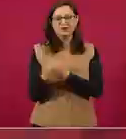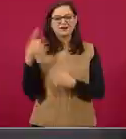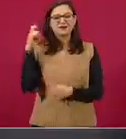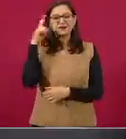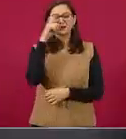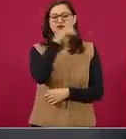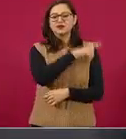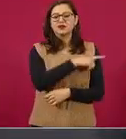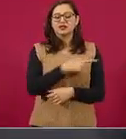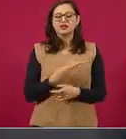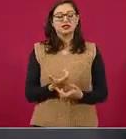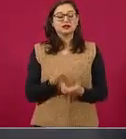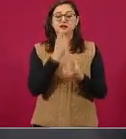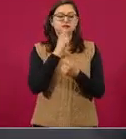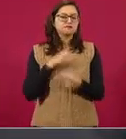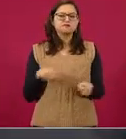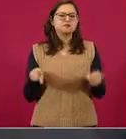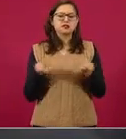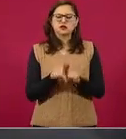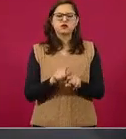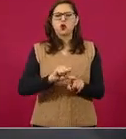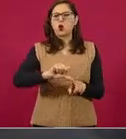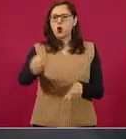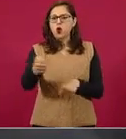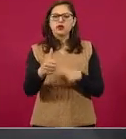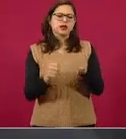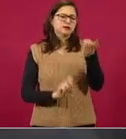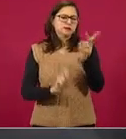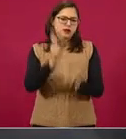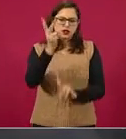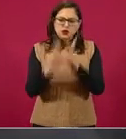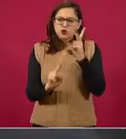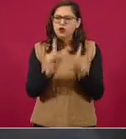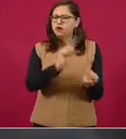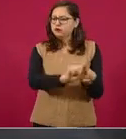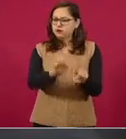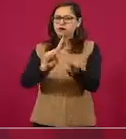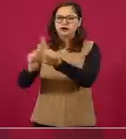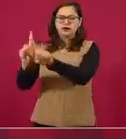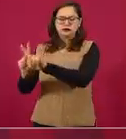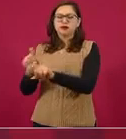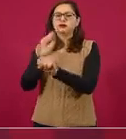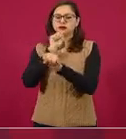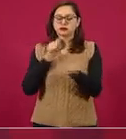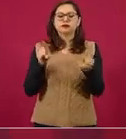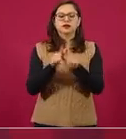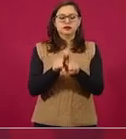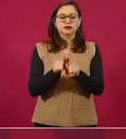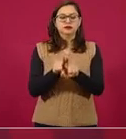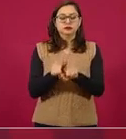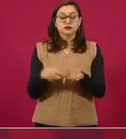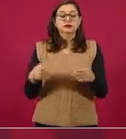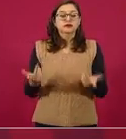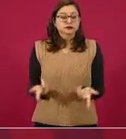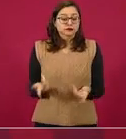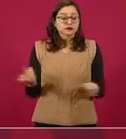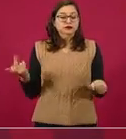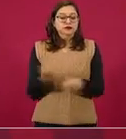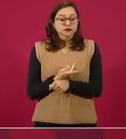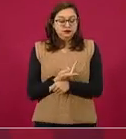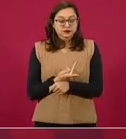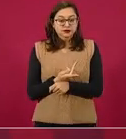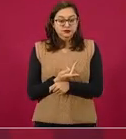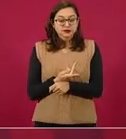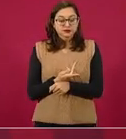las hortalizas. Entonces hacen